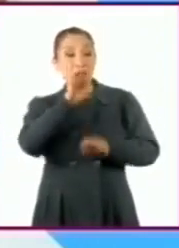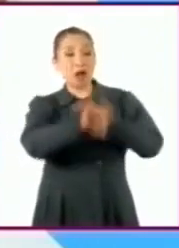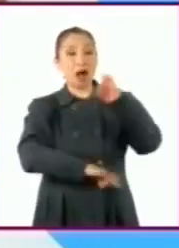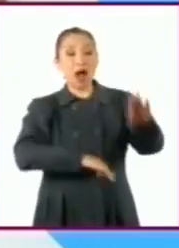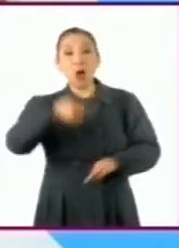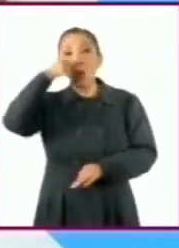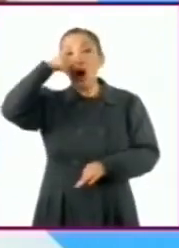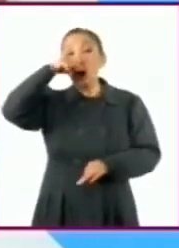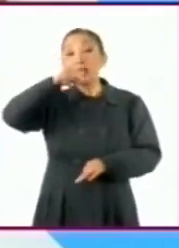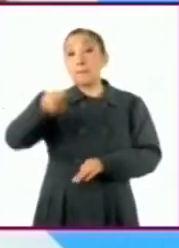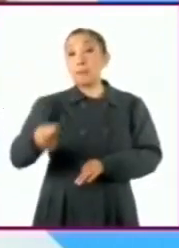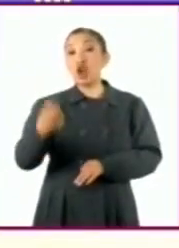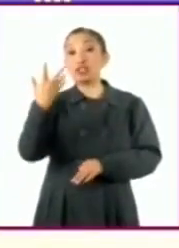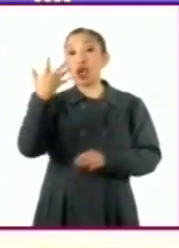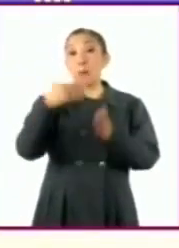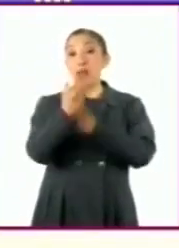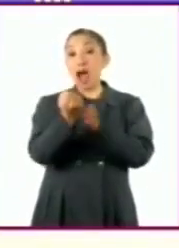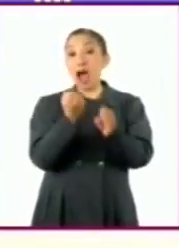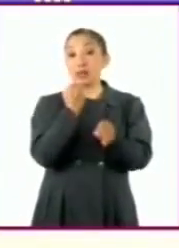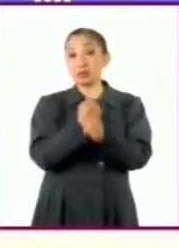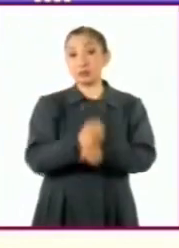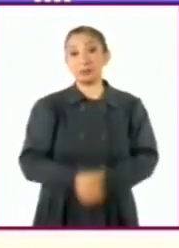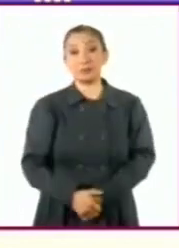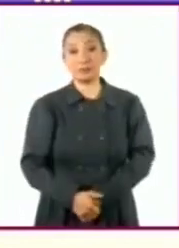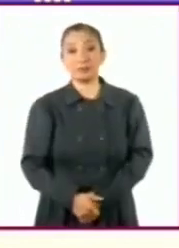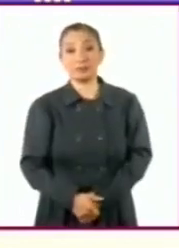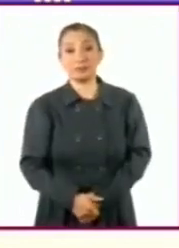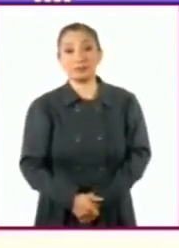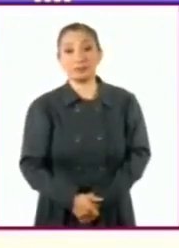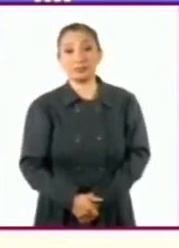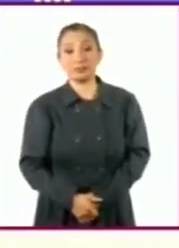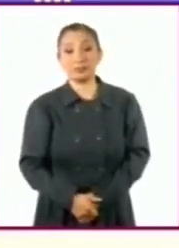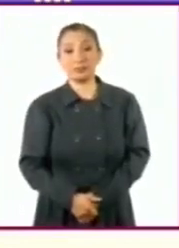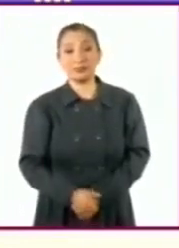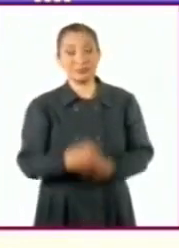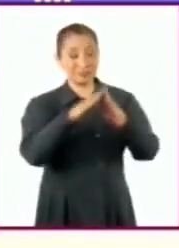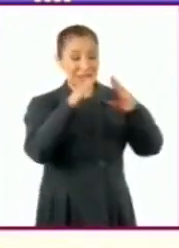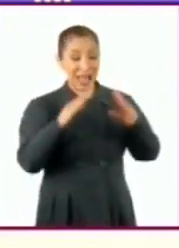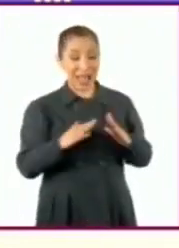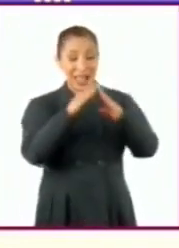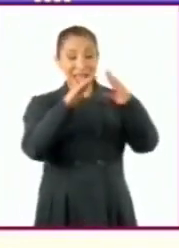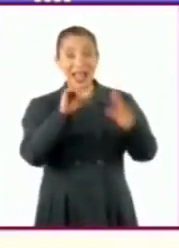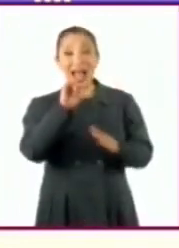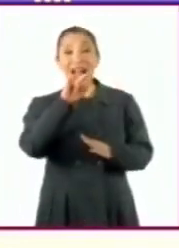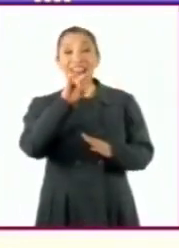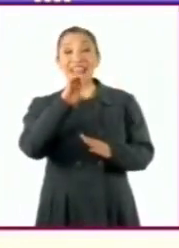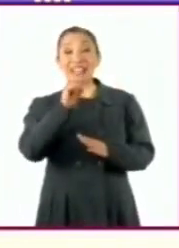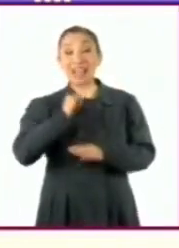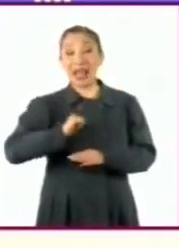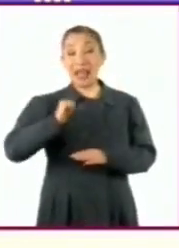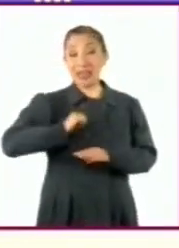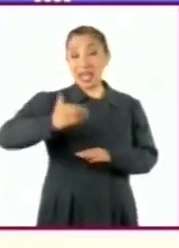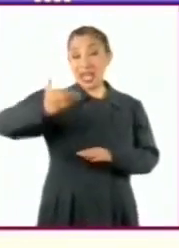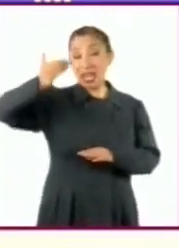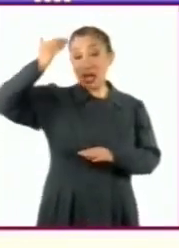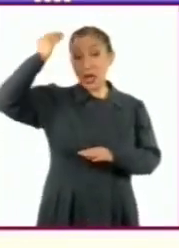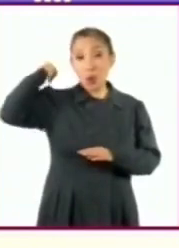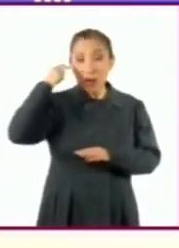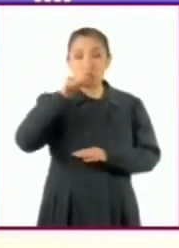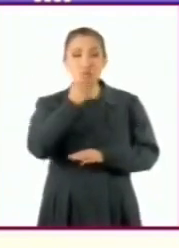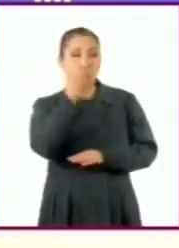tiene registro en nuestro país. Se trata de pinturas rupestres de hace 7.500 años, en las que se representan